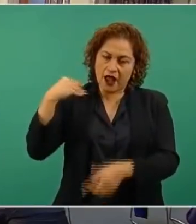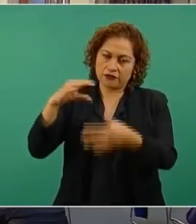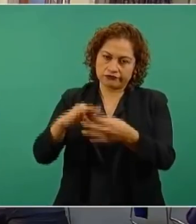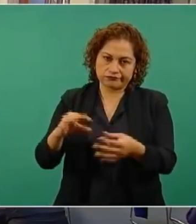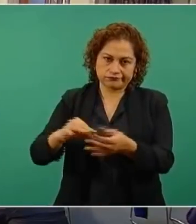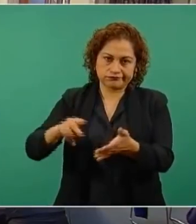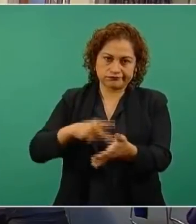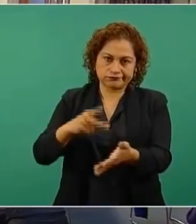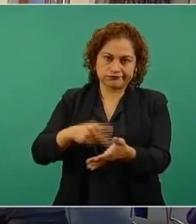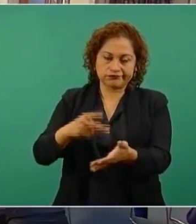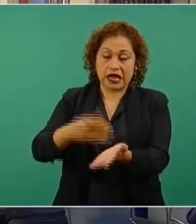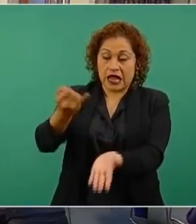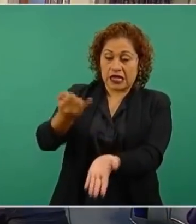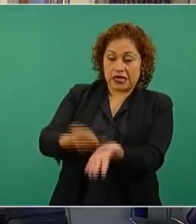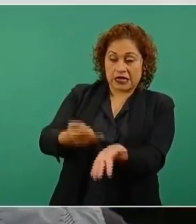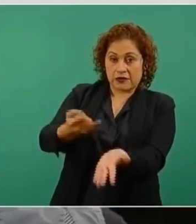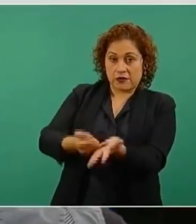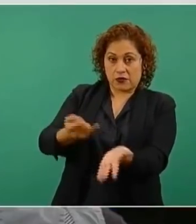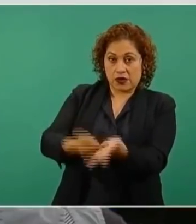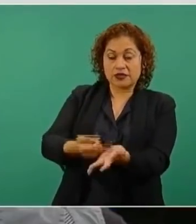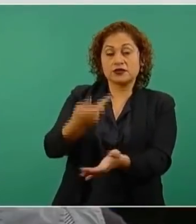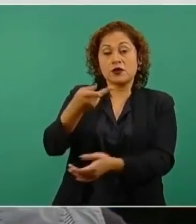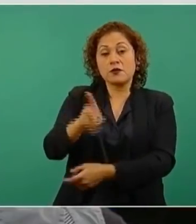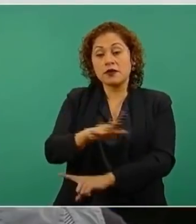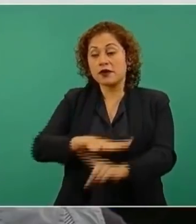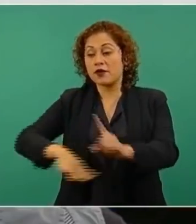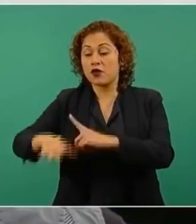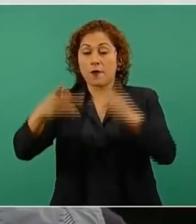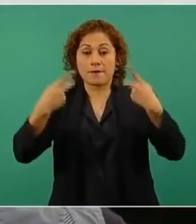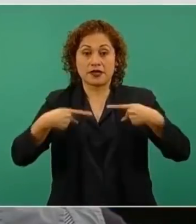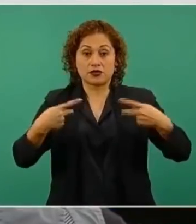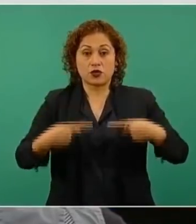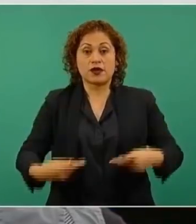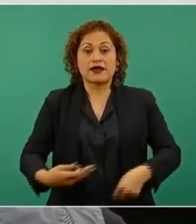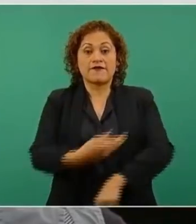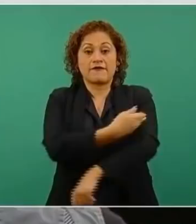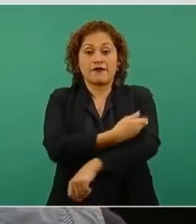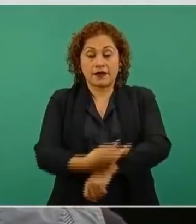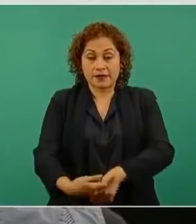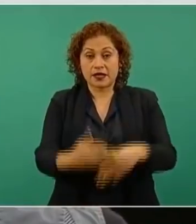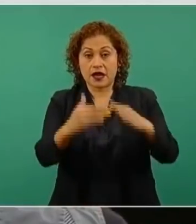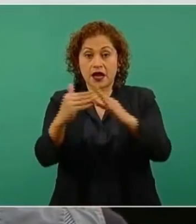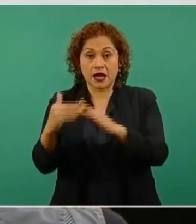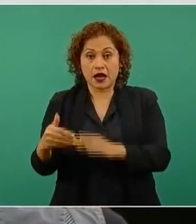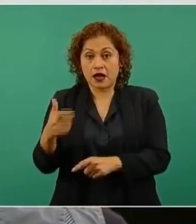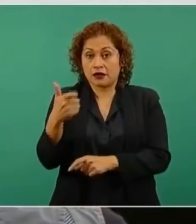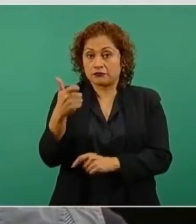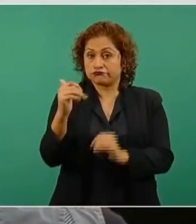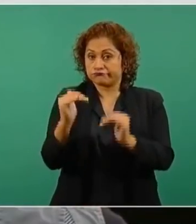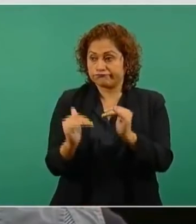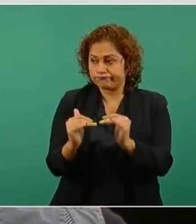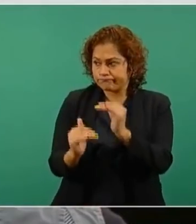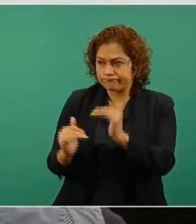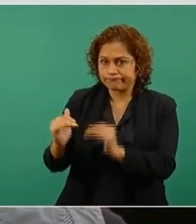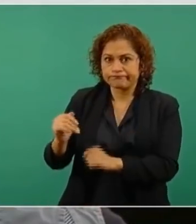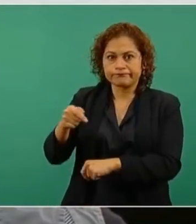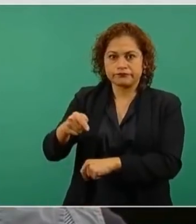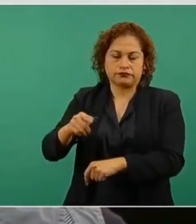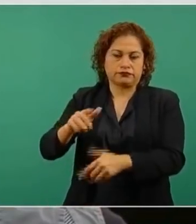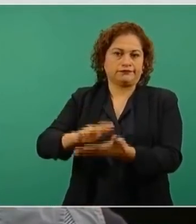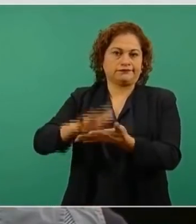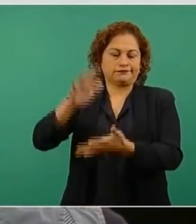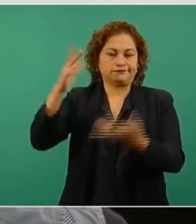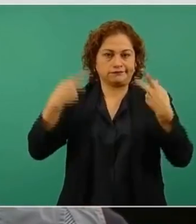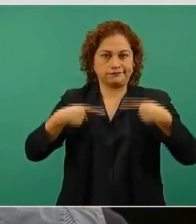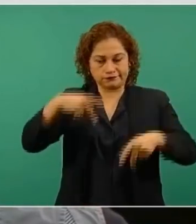de los impuestos, que las familias de clase media y baja, es decir, la mayor parte de los mexicanos,